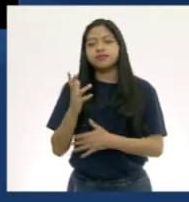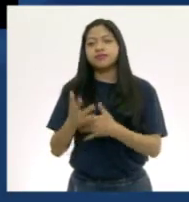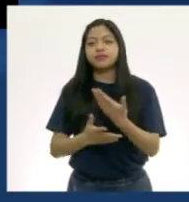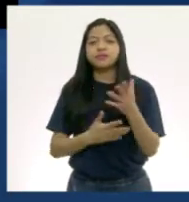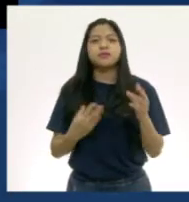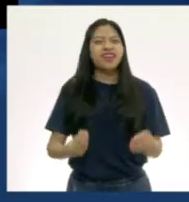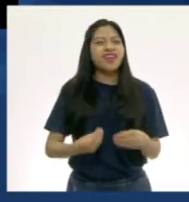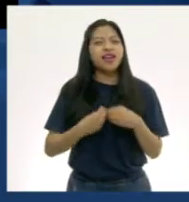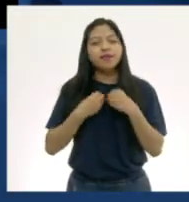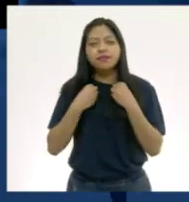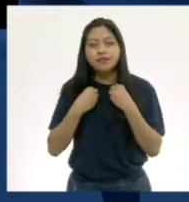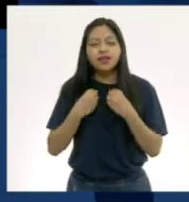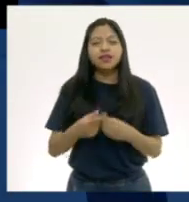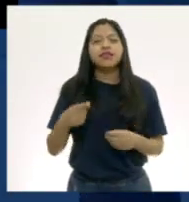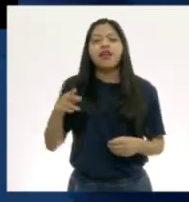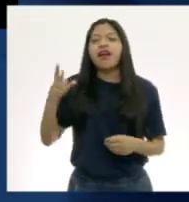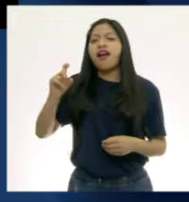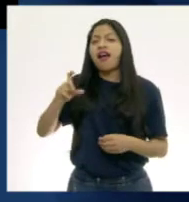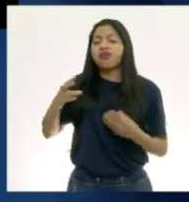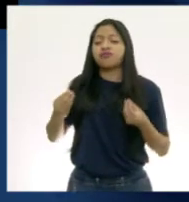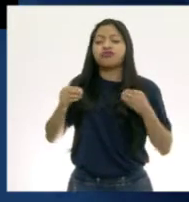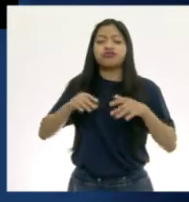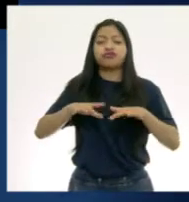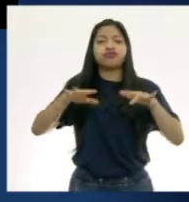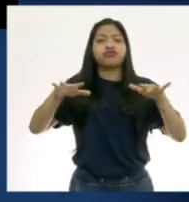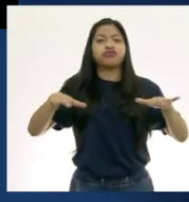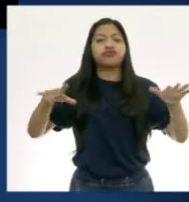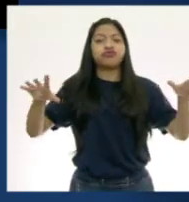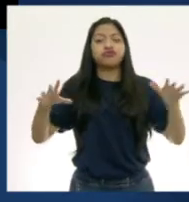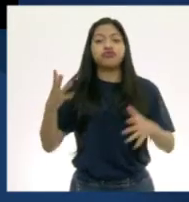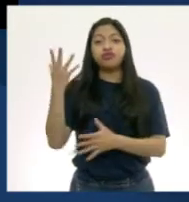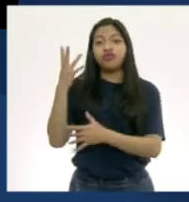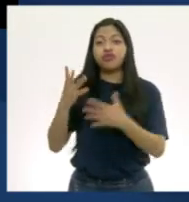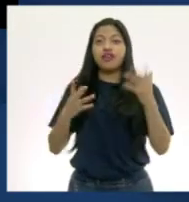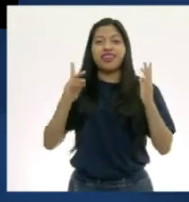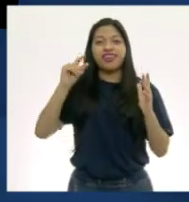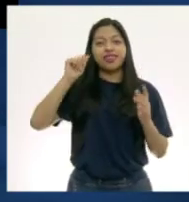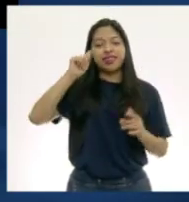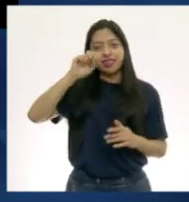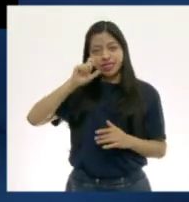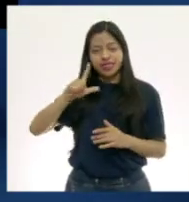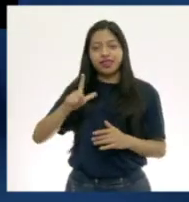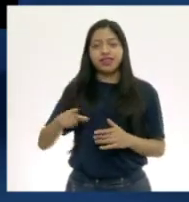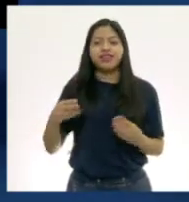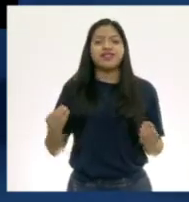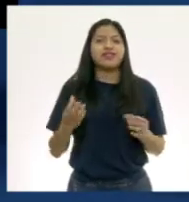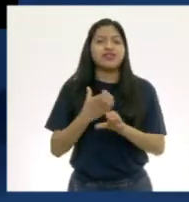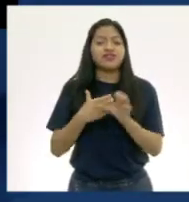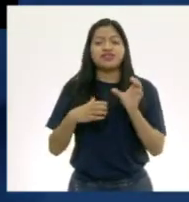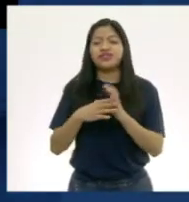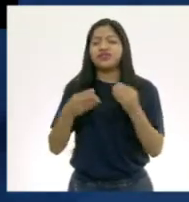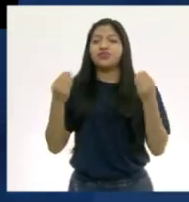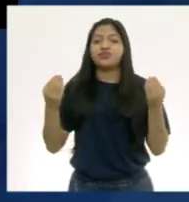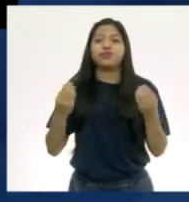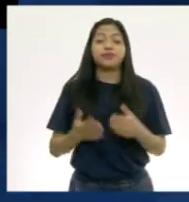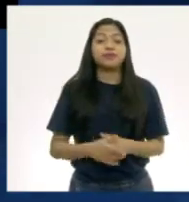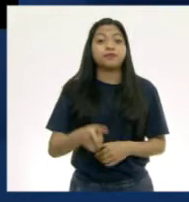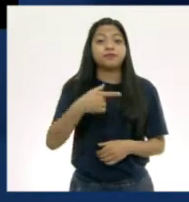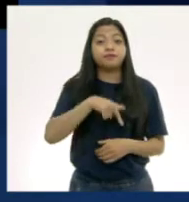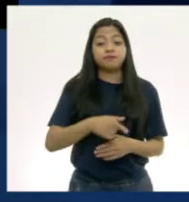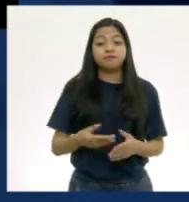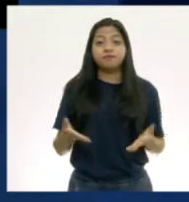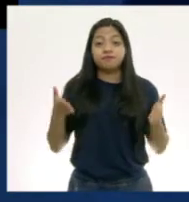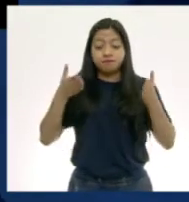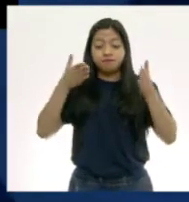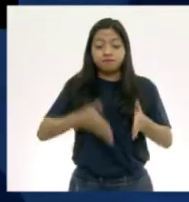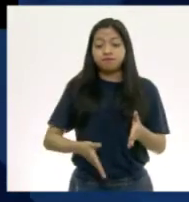de vida, lleno de corrientes de agua, lleno de dátiles, lleno de todas las cosas buenas. Y por eso, bueno, justamente ellos van a colocar en las